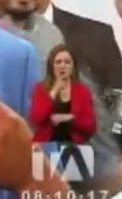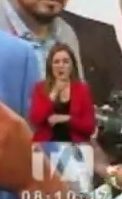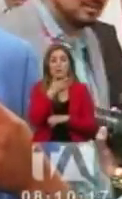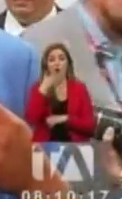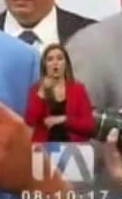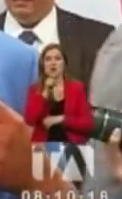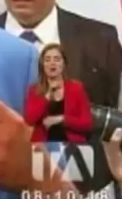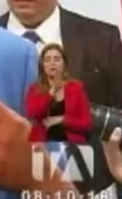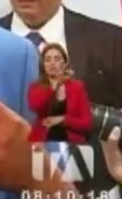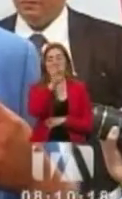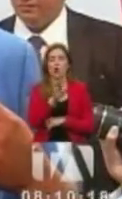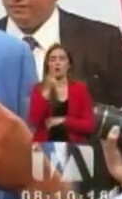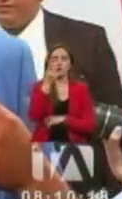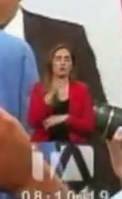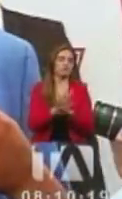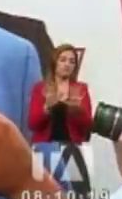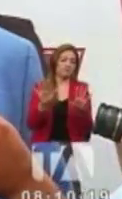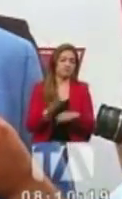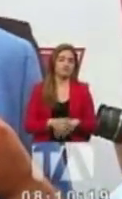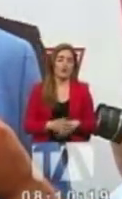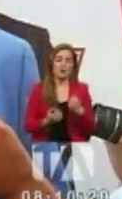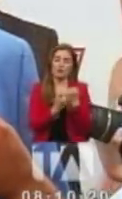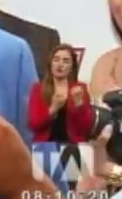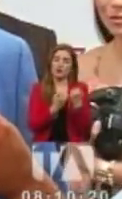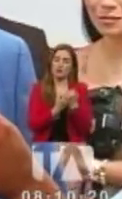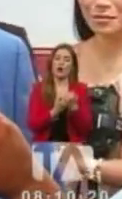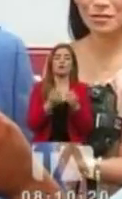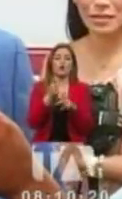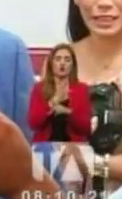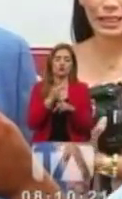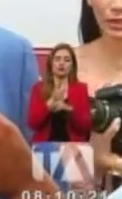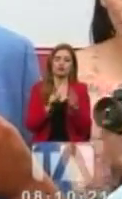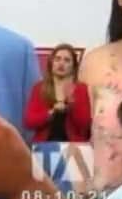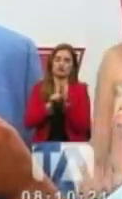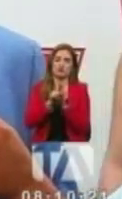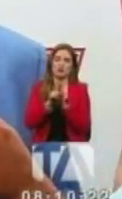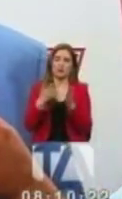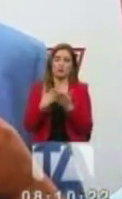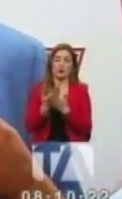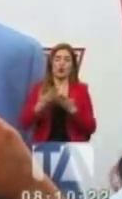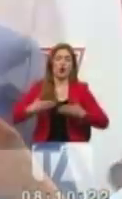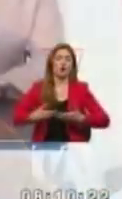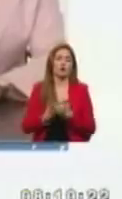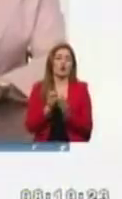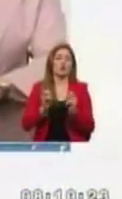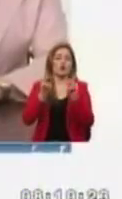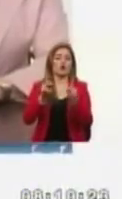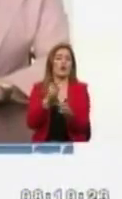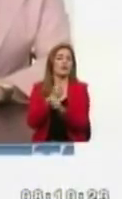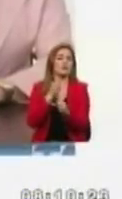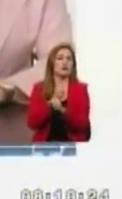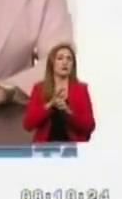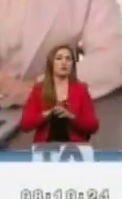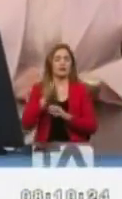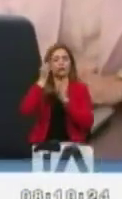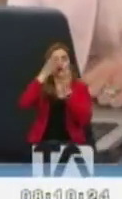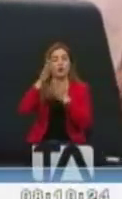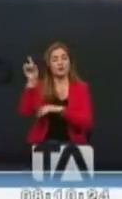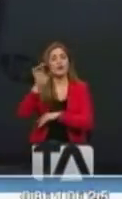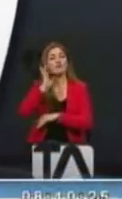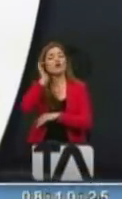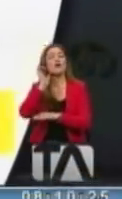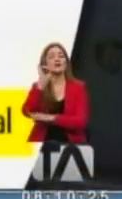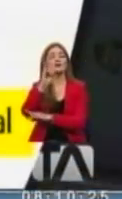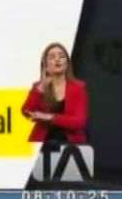eficiencias y 'la y por otro lado fomentar al sector productivo para que sea el dinamizador de nuevas fuentes de empleo según la información de gestión de eva garcía